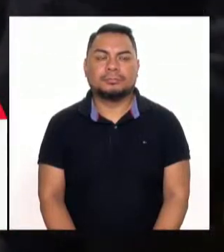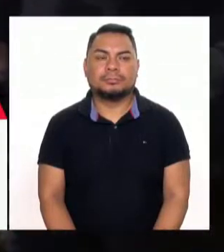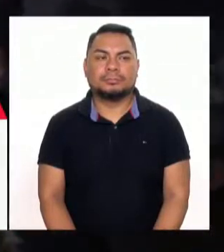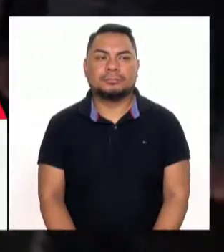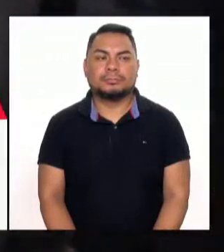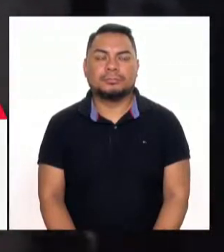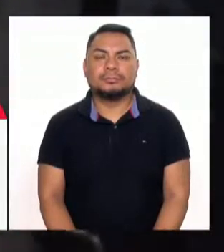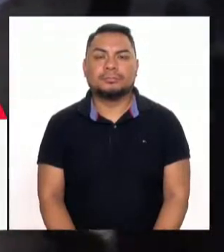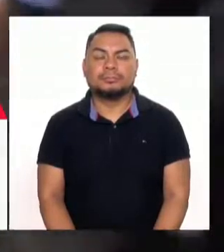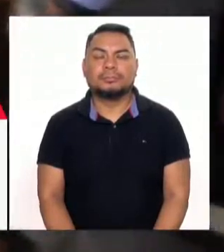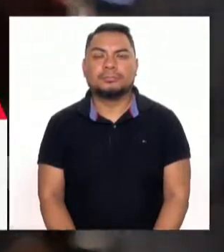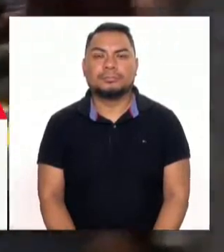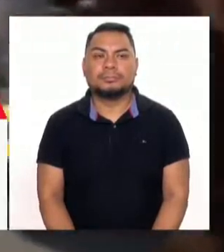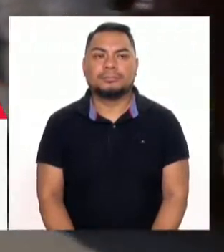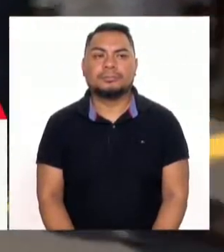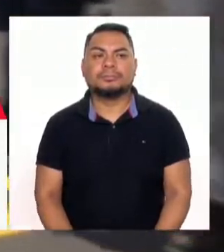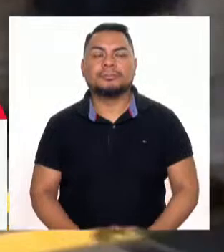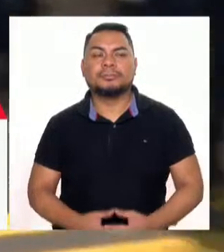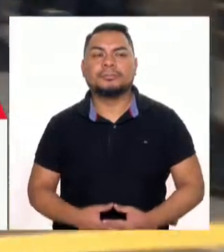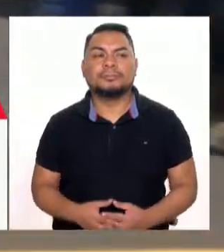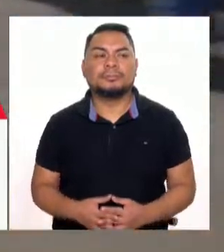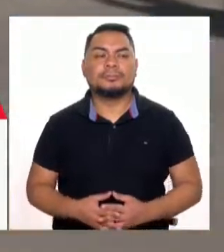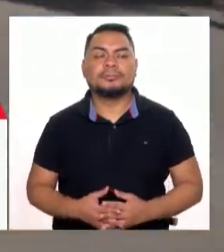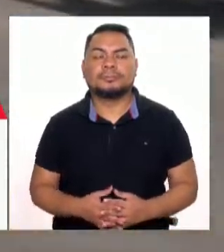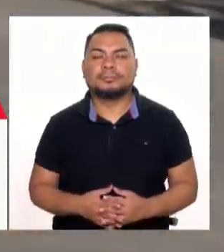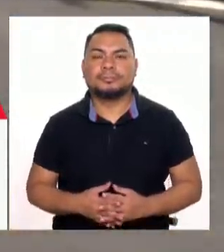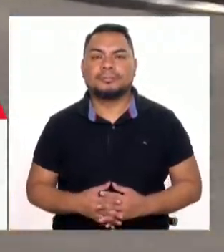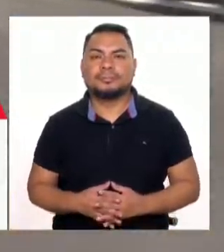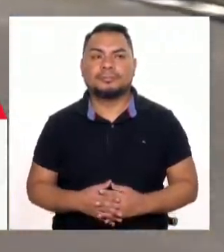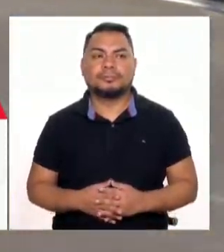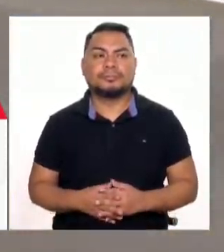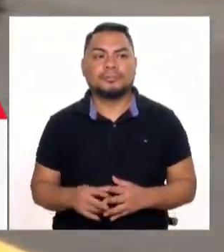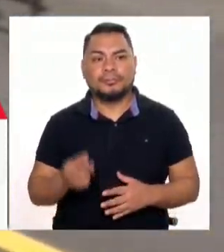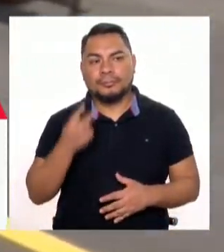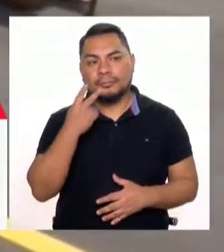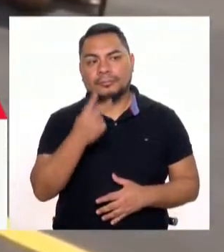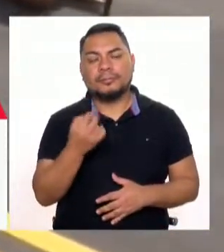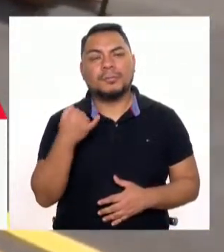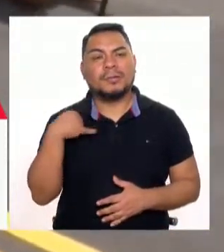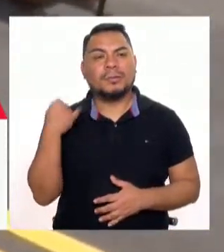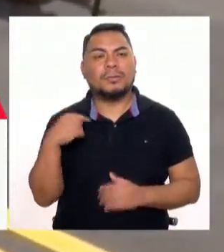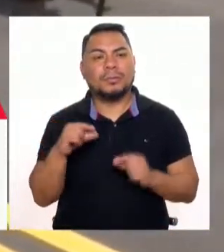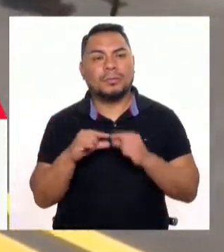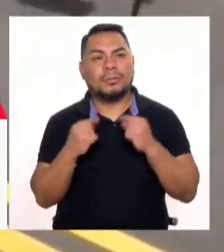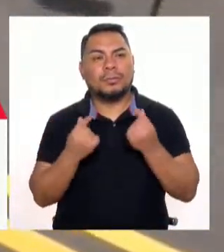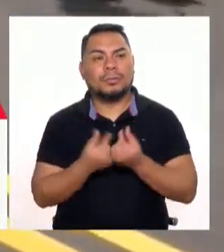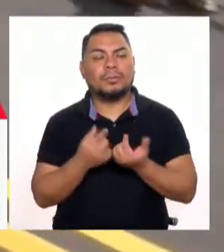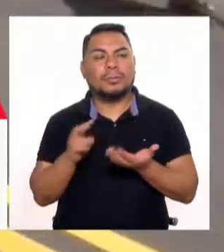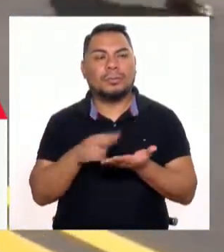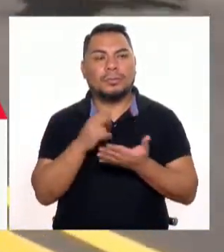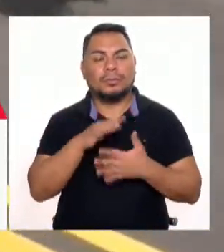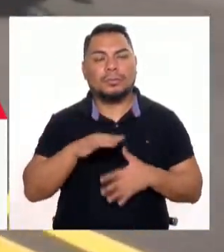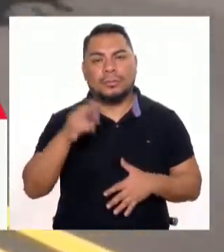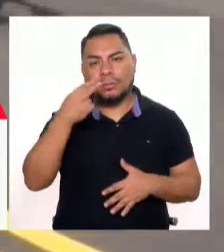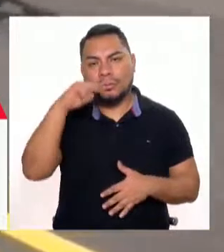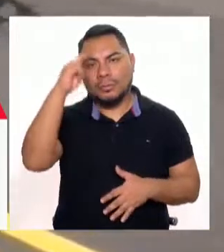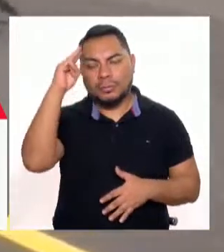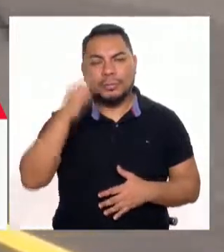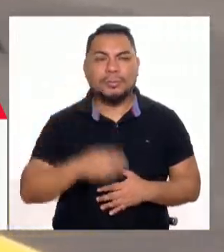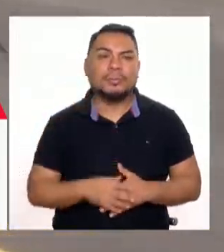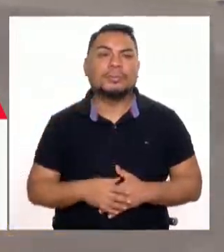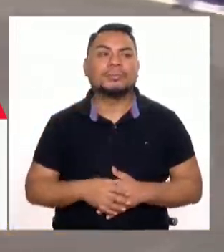ahí podemos apreciar a este grupo de jóvenes de esta parte de huánuco como es aucayacu